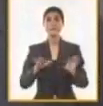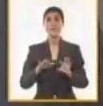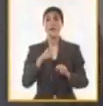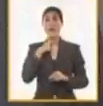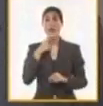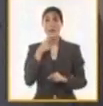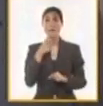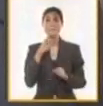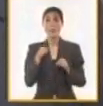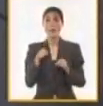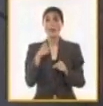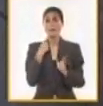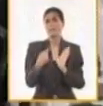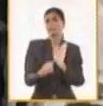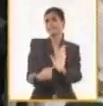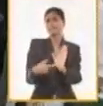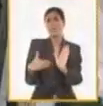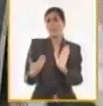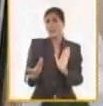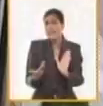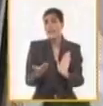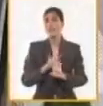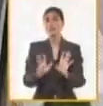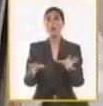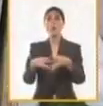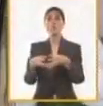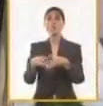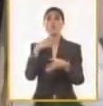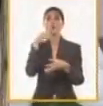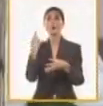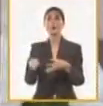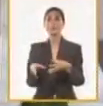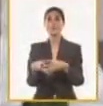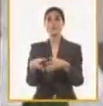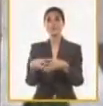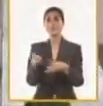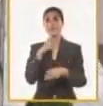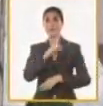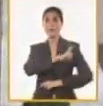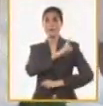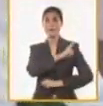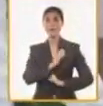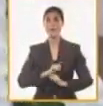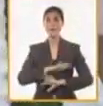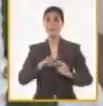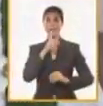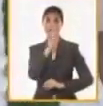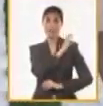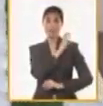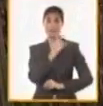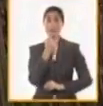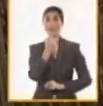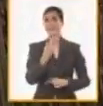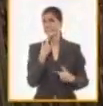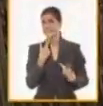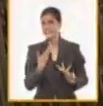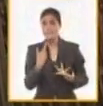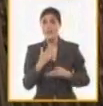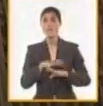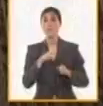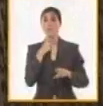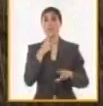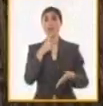nos referimos a la Federación Rusa. El canciller ruso reiteró la idea de que lo más conveniente es que se celebraran